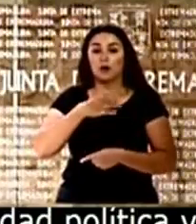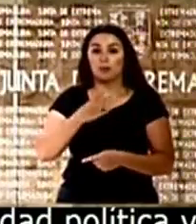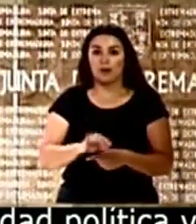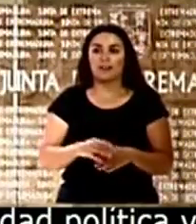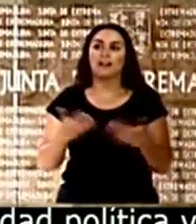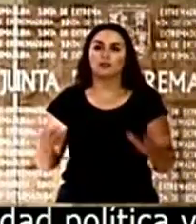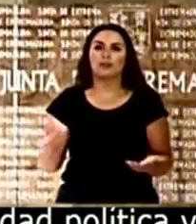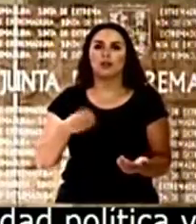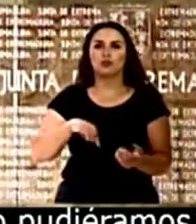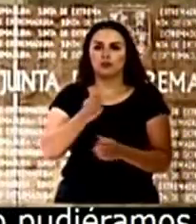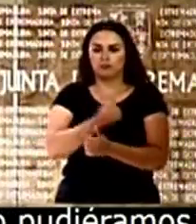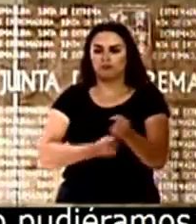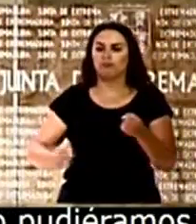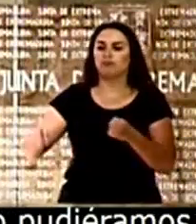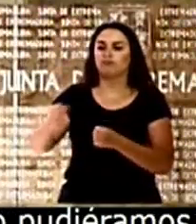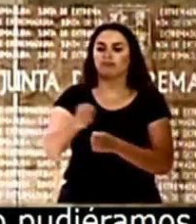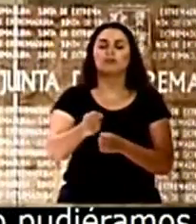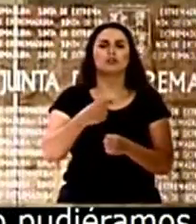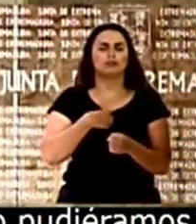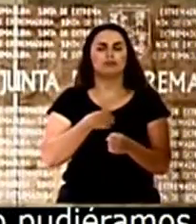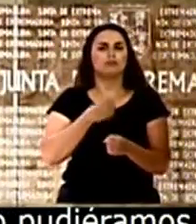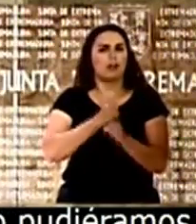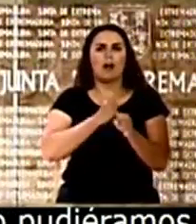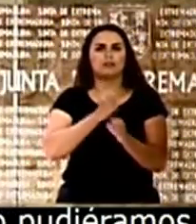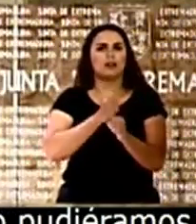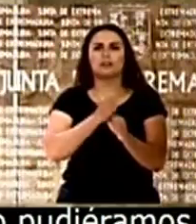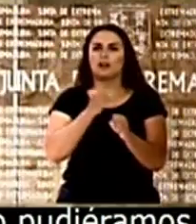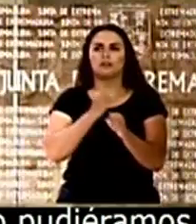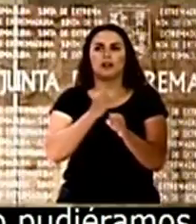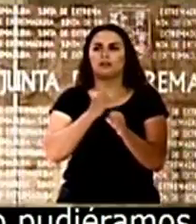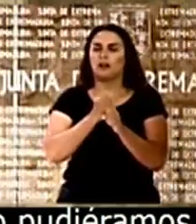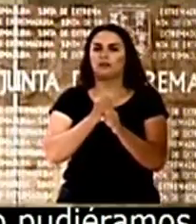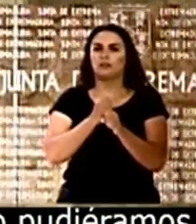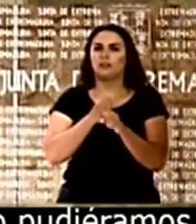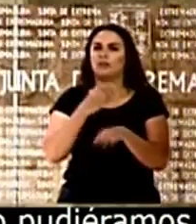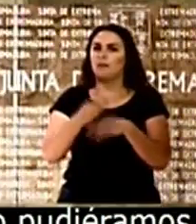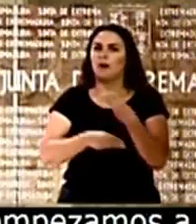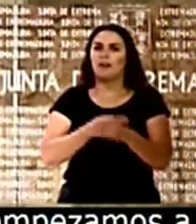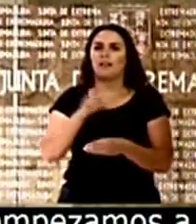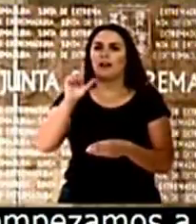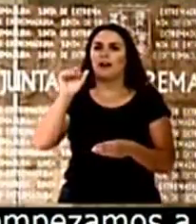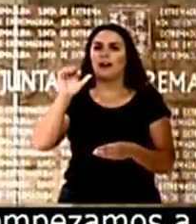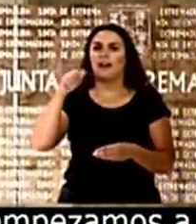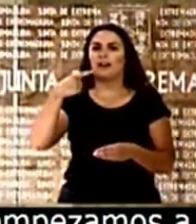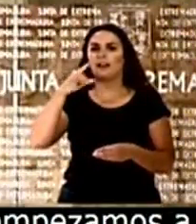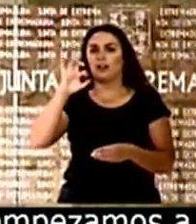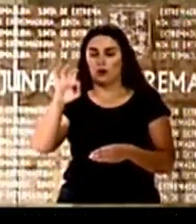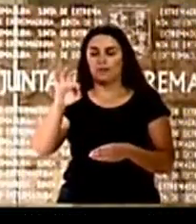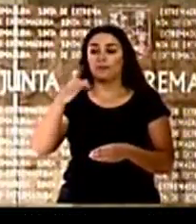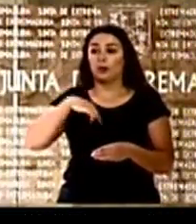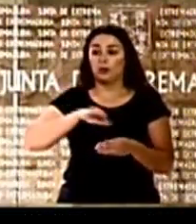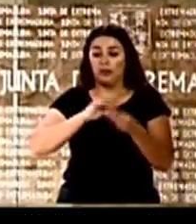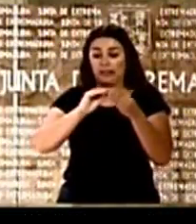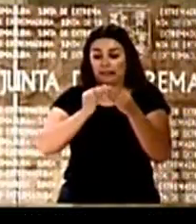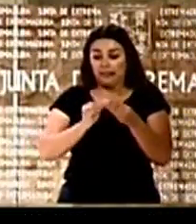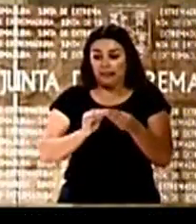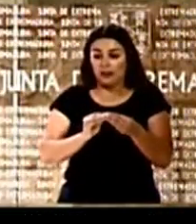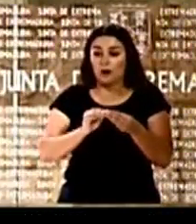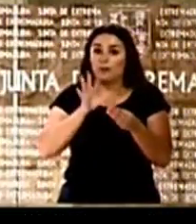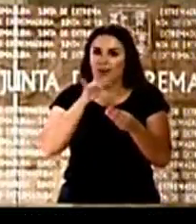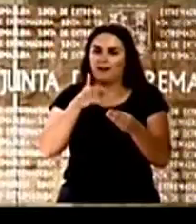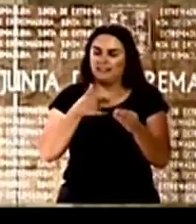entonces nos pusimos a trabajar y empezamos a hacer la legio. Hicimos, por tanto, o estamos haciendo, porque ahora